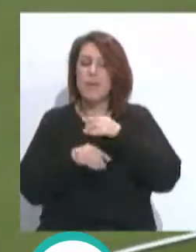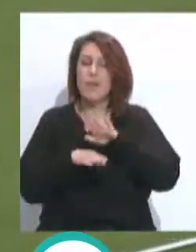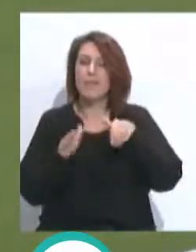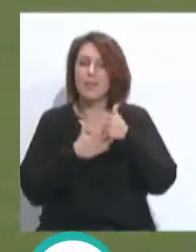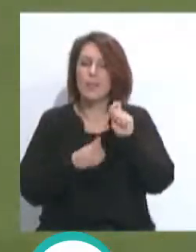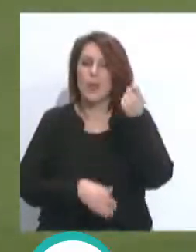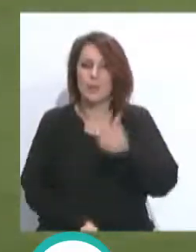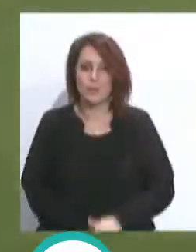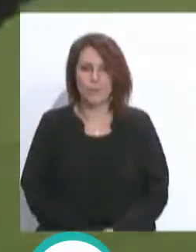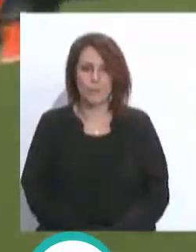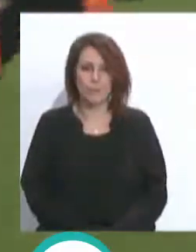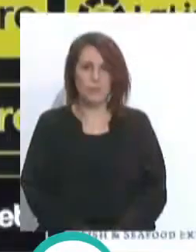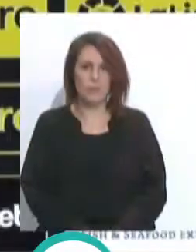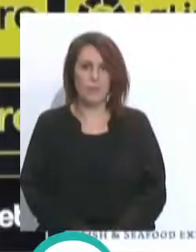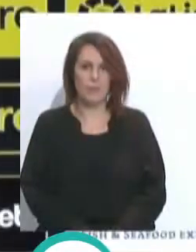victoria.